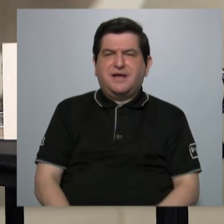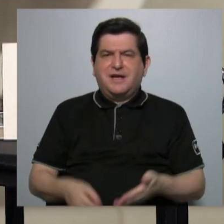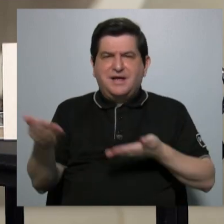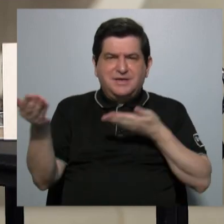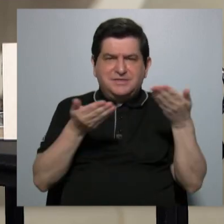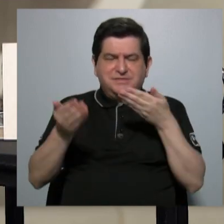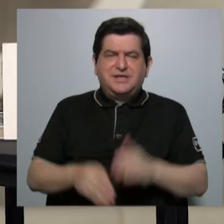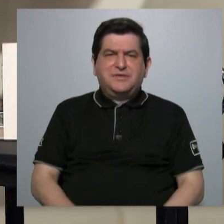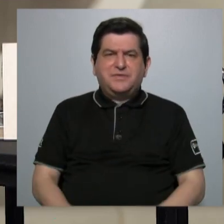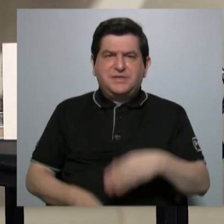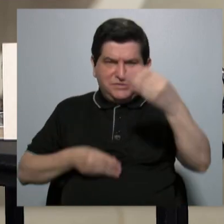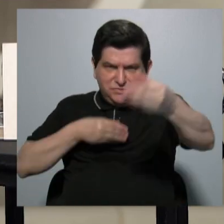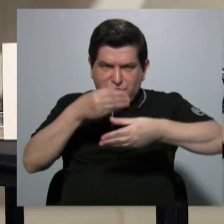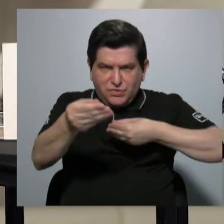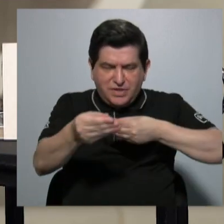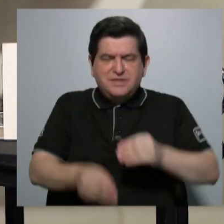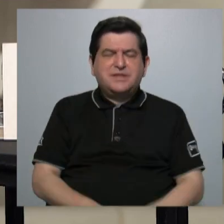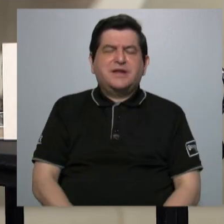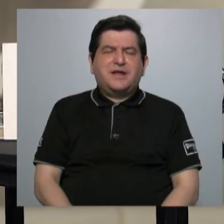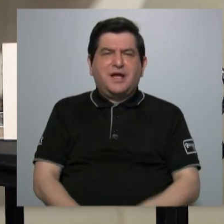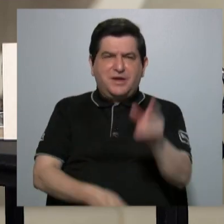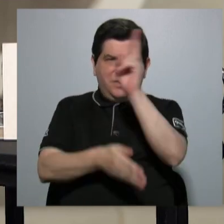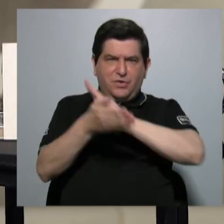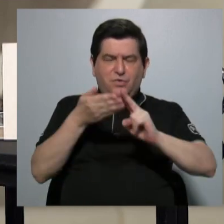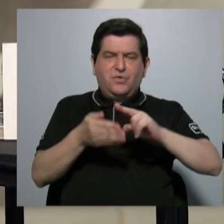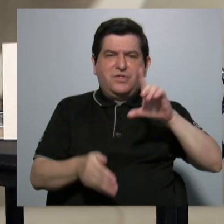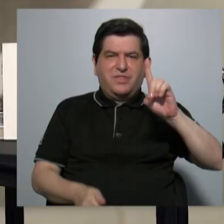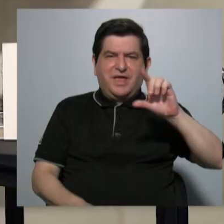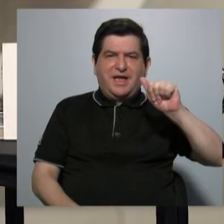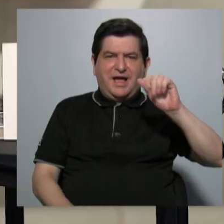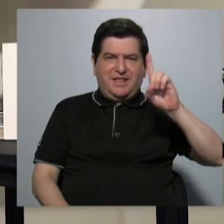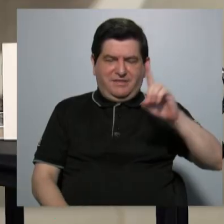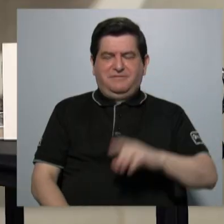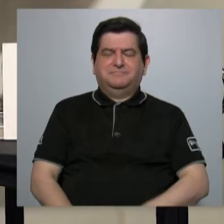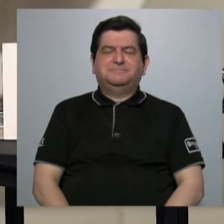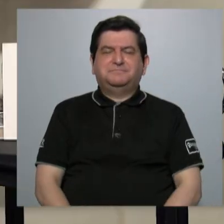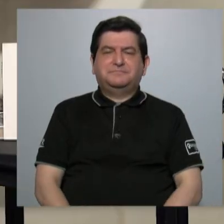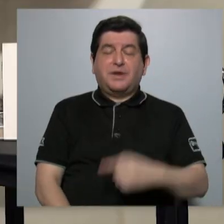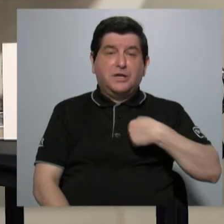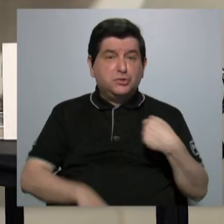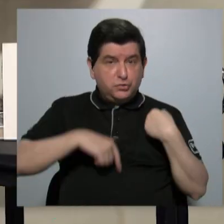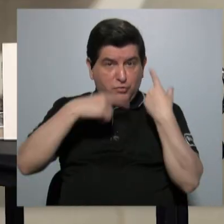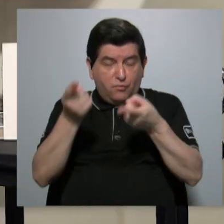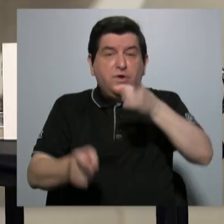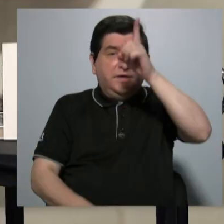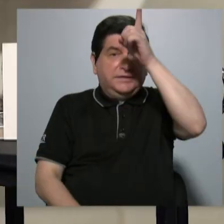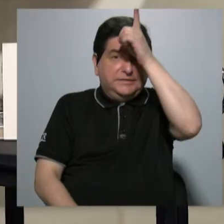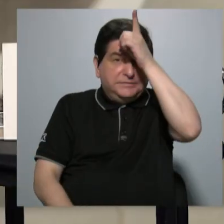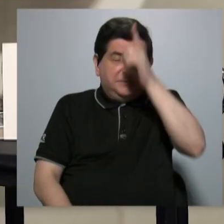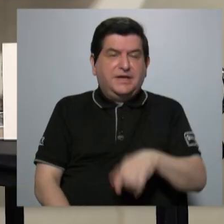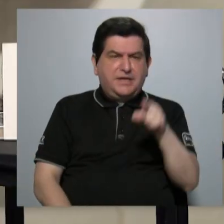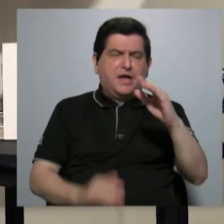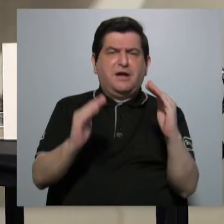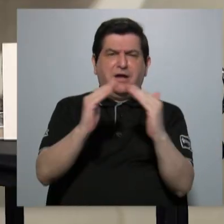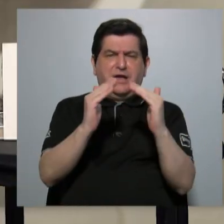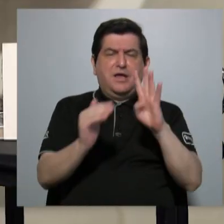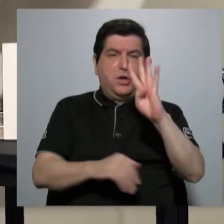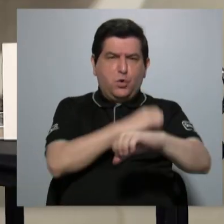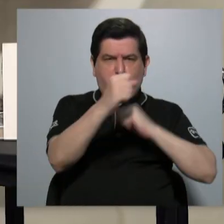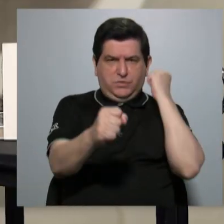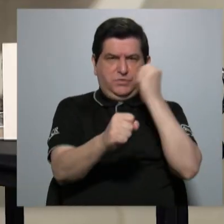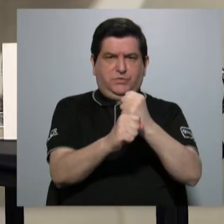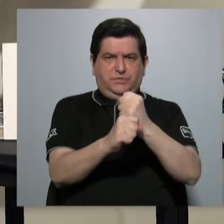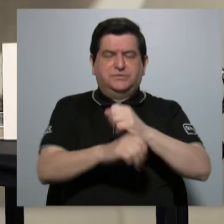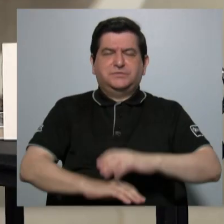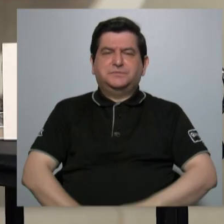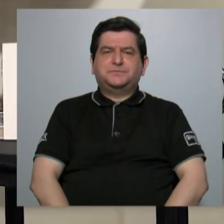intercambio universitario, ahora que usted conoce, que se llama el DAAD. El DAT. El DAT. Entonces me voy para Alemania y vivo en Alemania 4